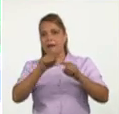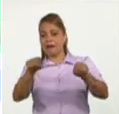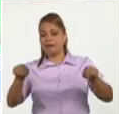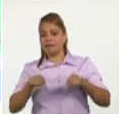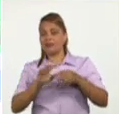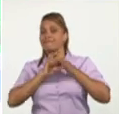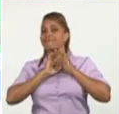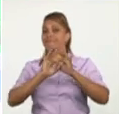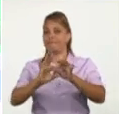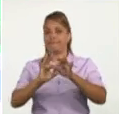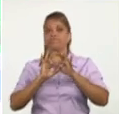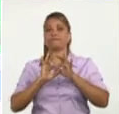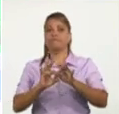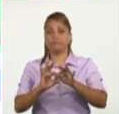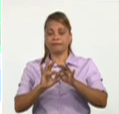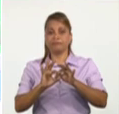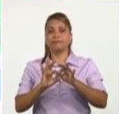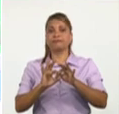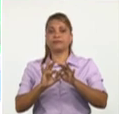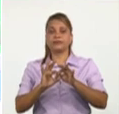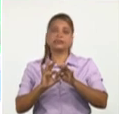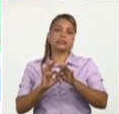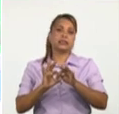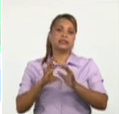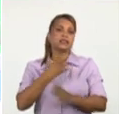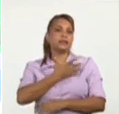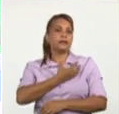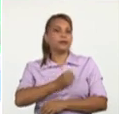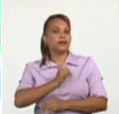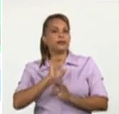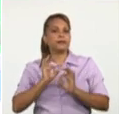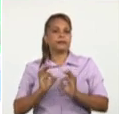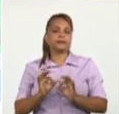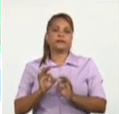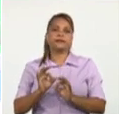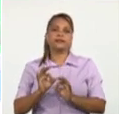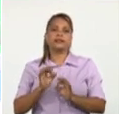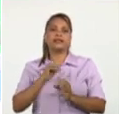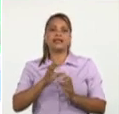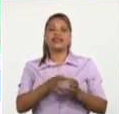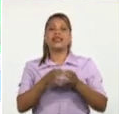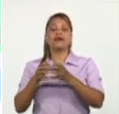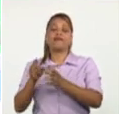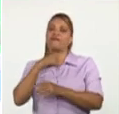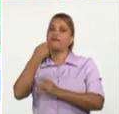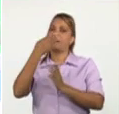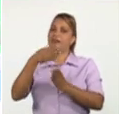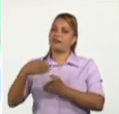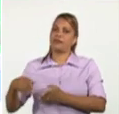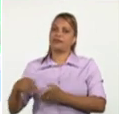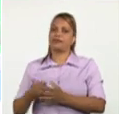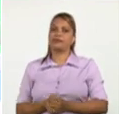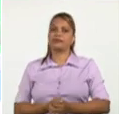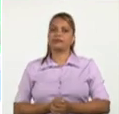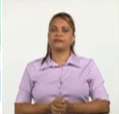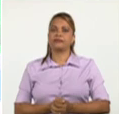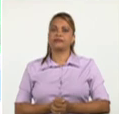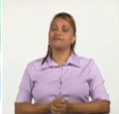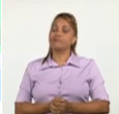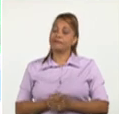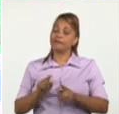complicaciones que presentó y lamentablemente la llevaron y falleció producto de estas